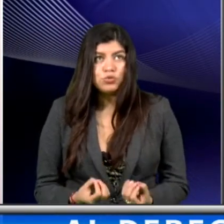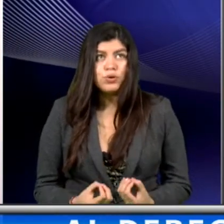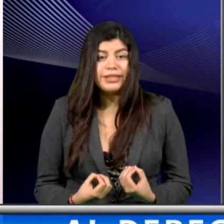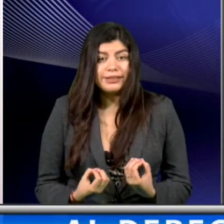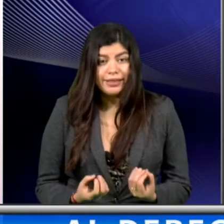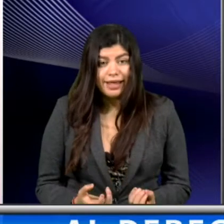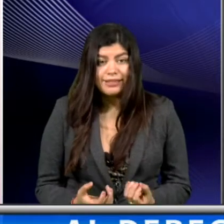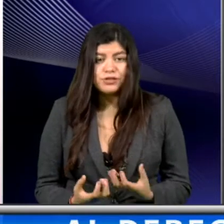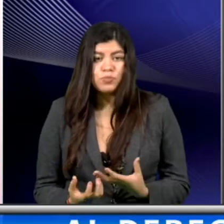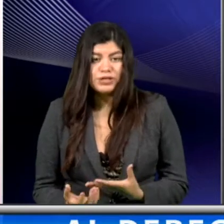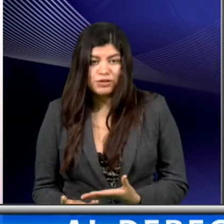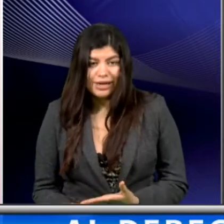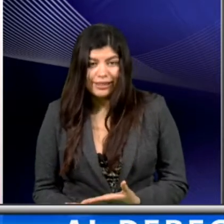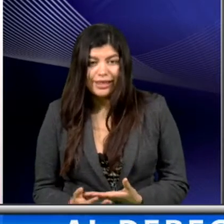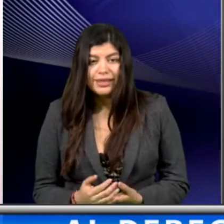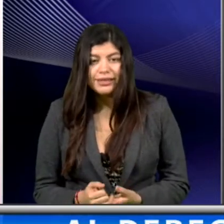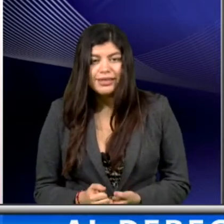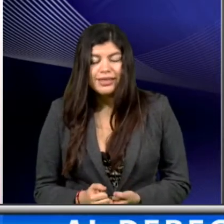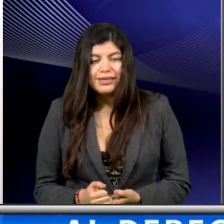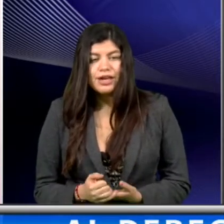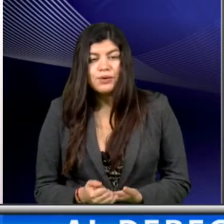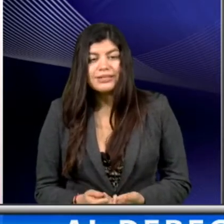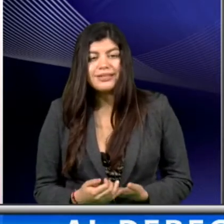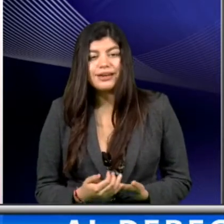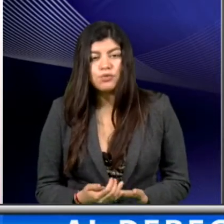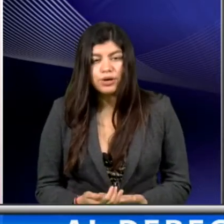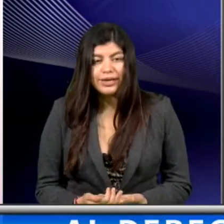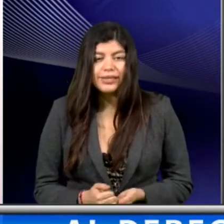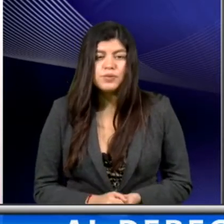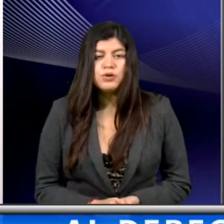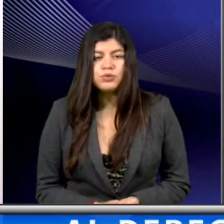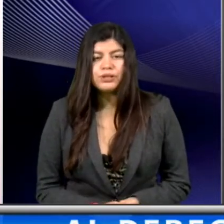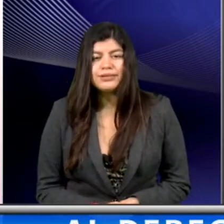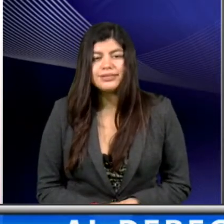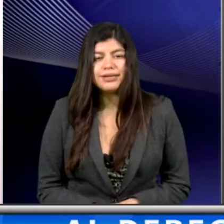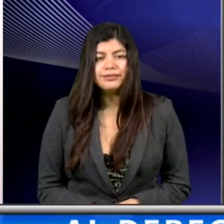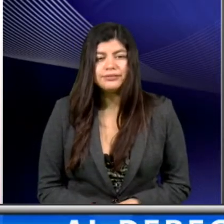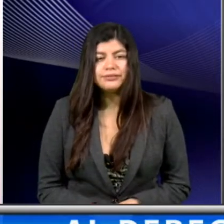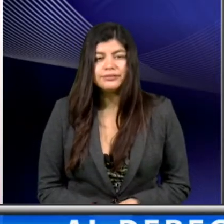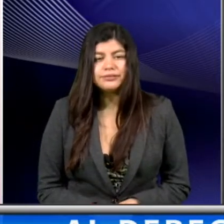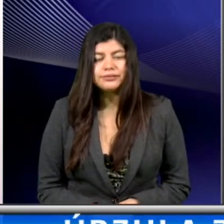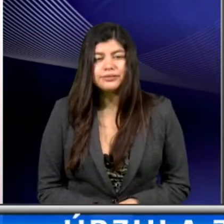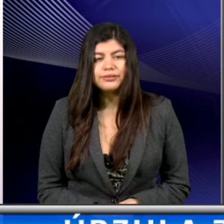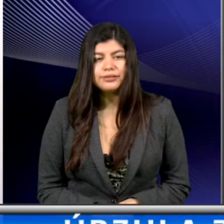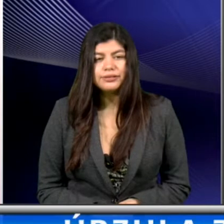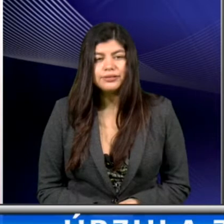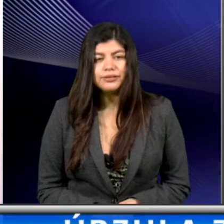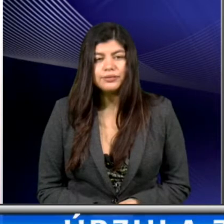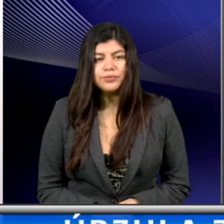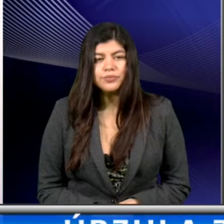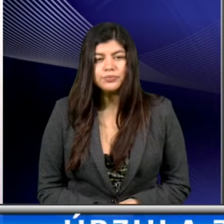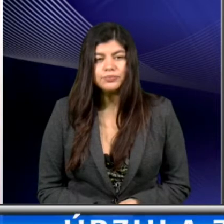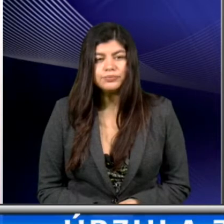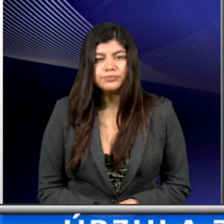de su identidad, de su personalidad, que lo hace recurrir a este tipo de sustancias?